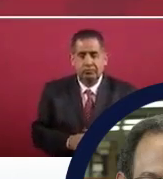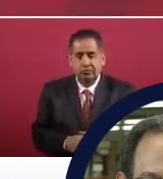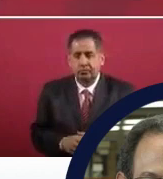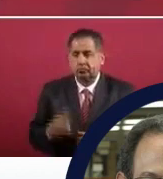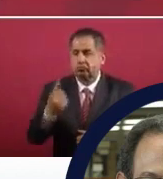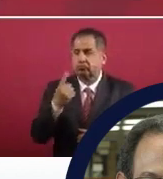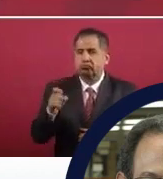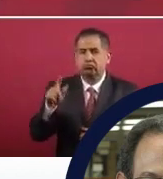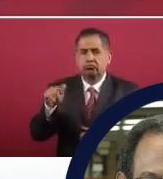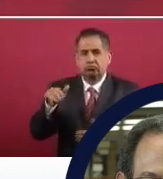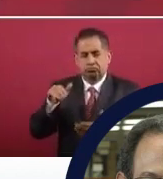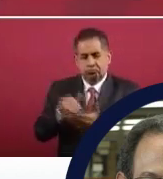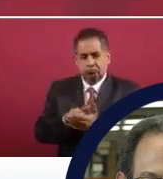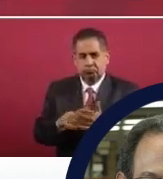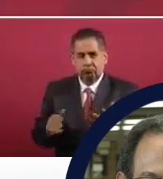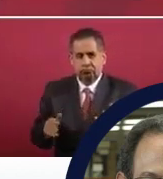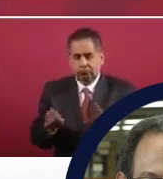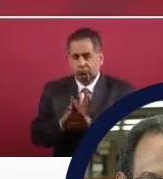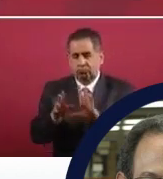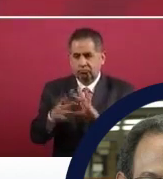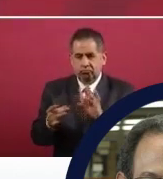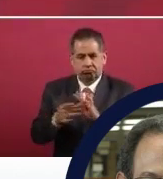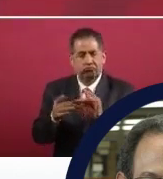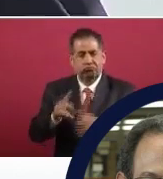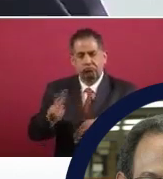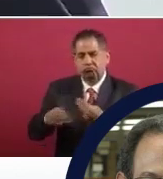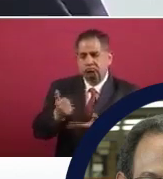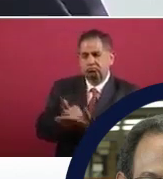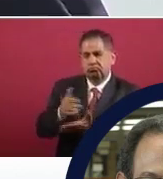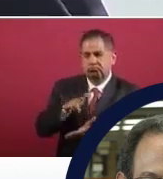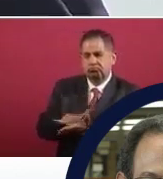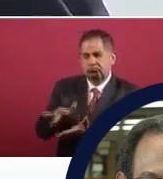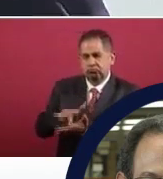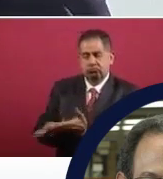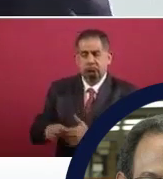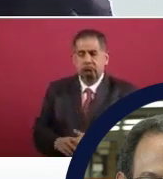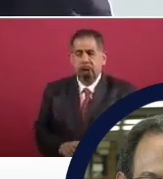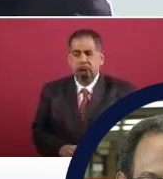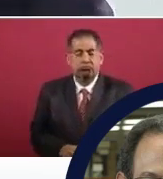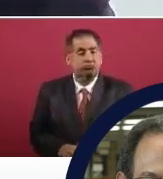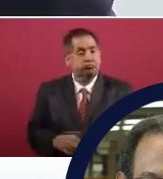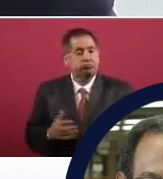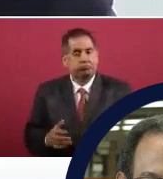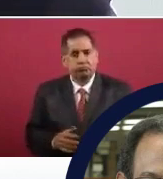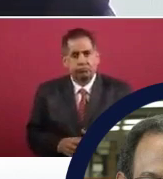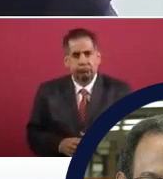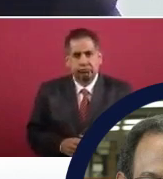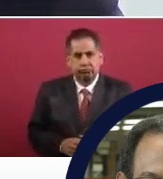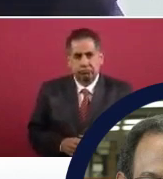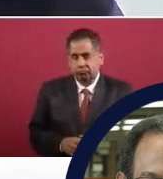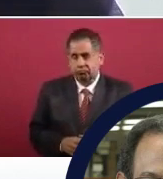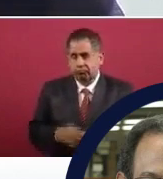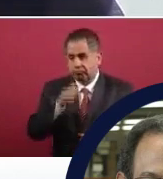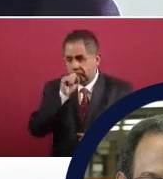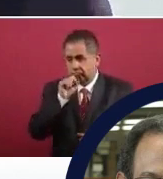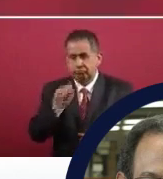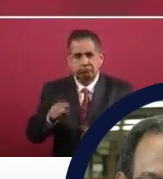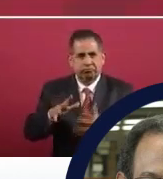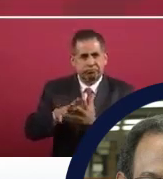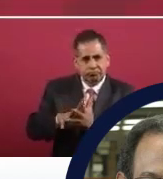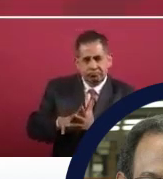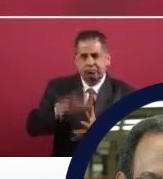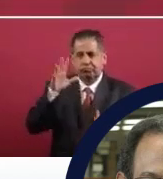el fundamento, la columna central de lo que es, son los derechos humanos,